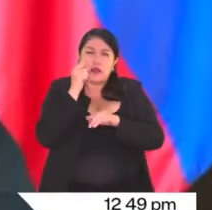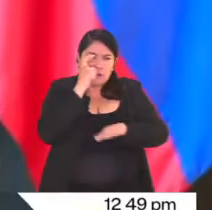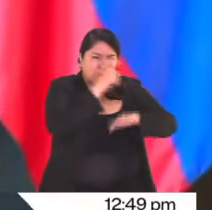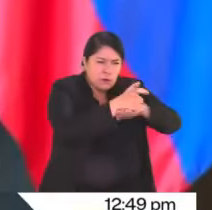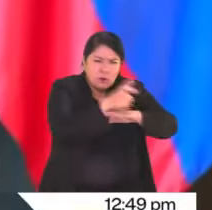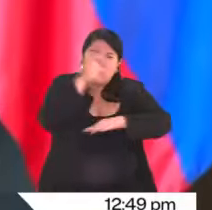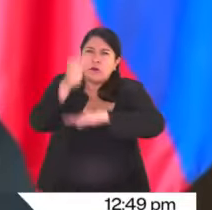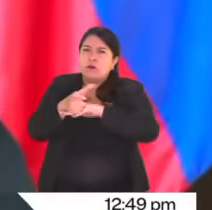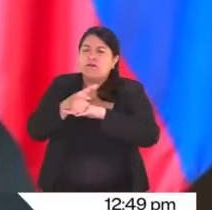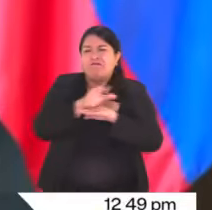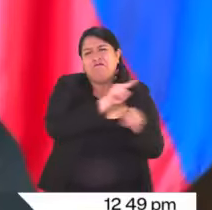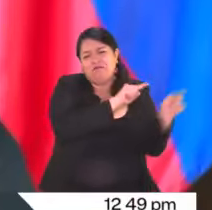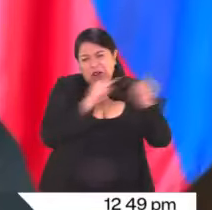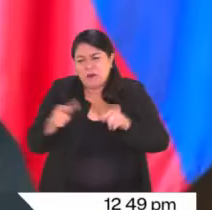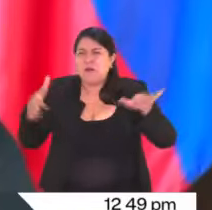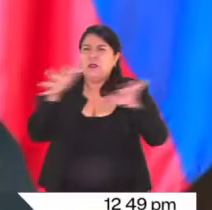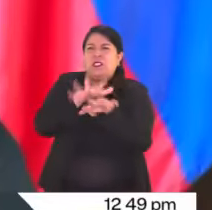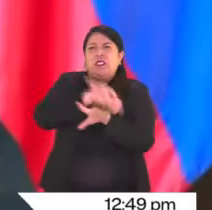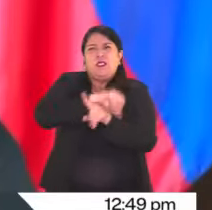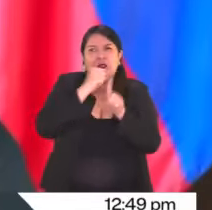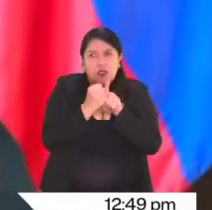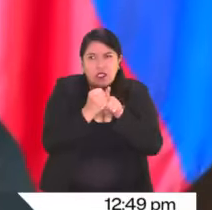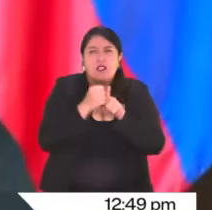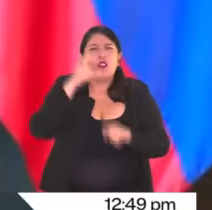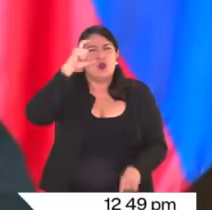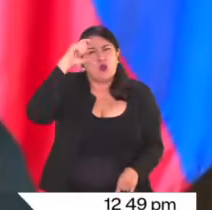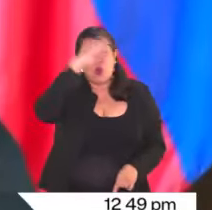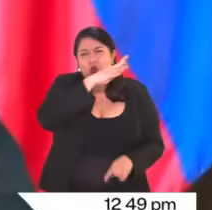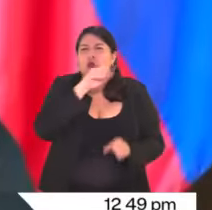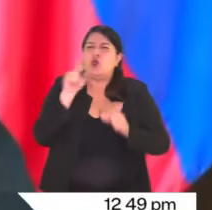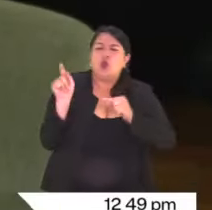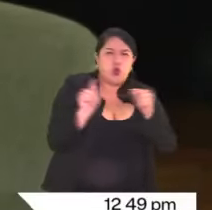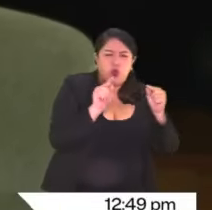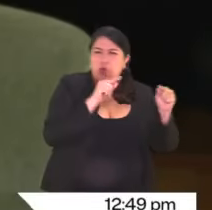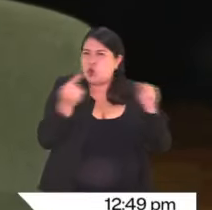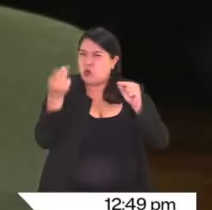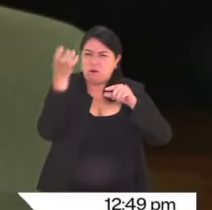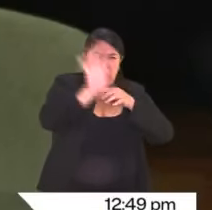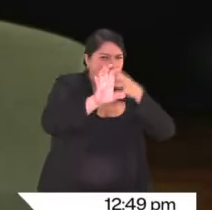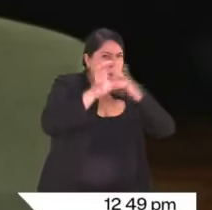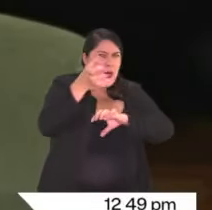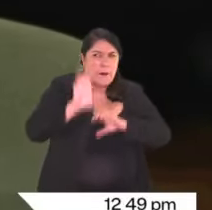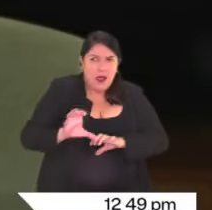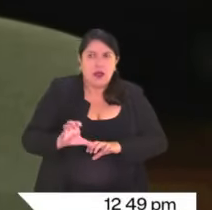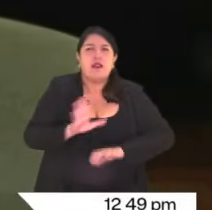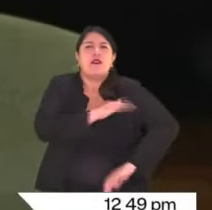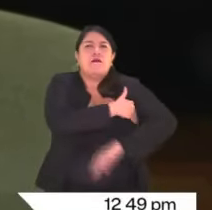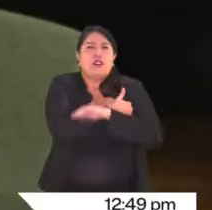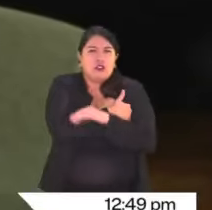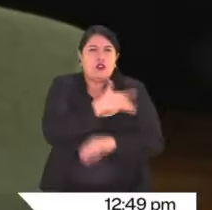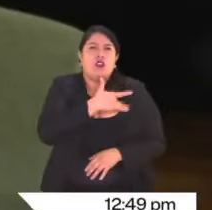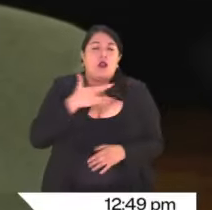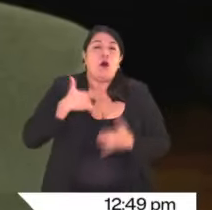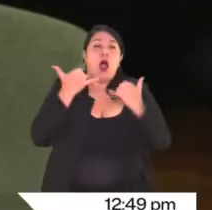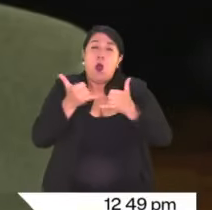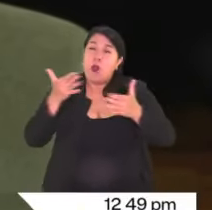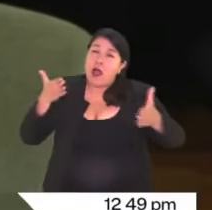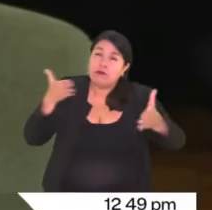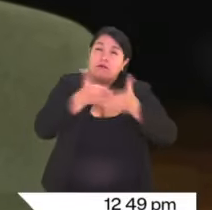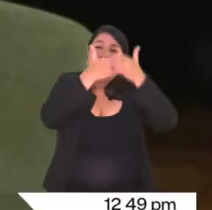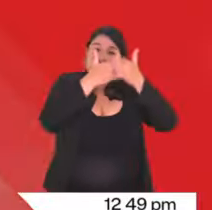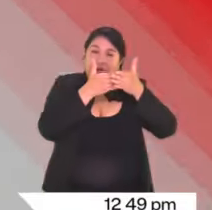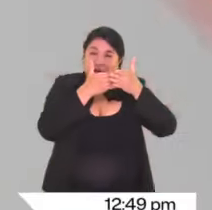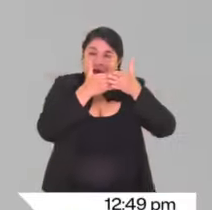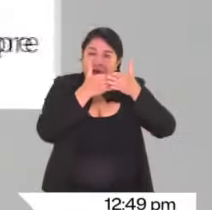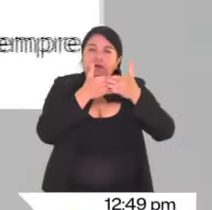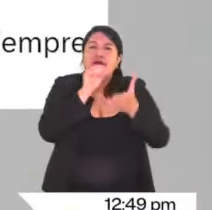las redes sociales el presidente Gustavo Petro ha cruzado duros comentarios con quien fuera su ministro de salud y ahora opositor Alejandro Gaviria